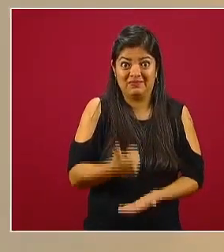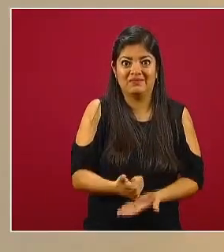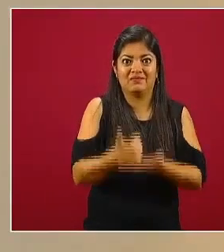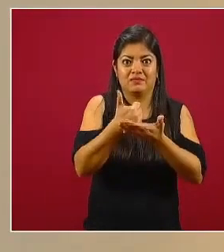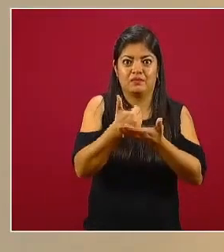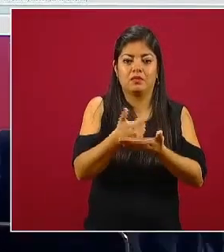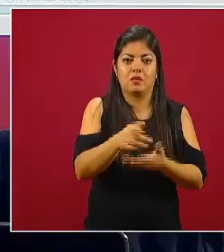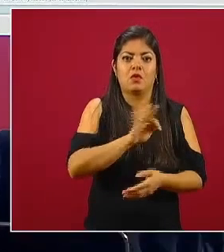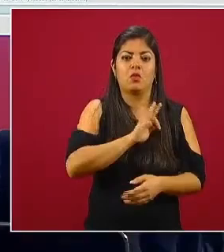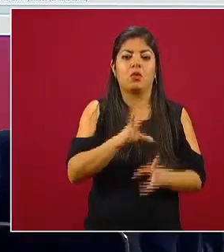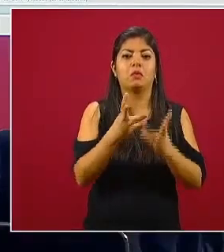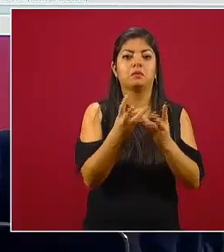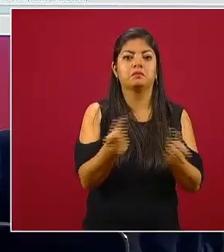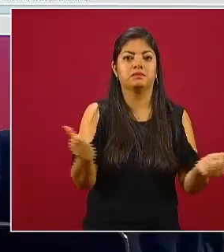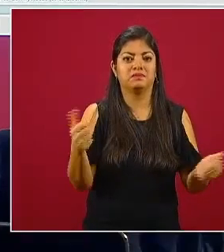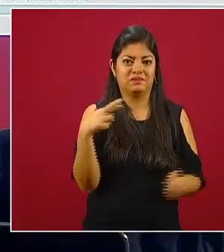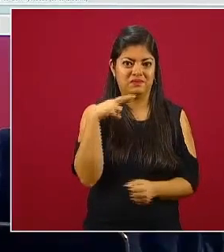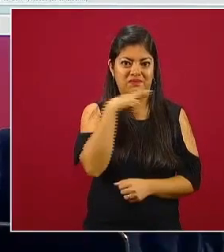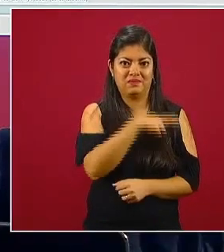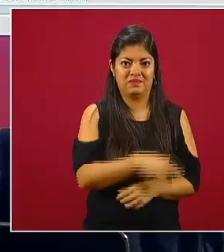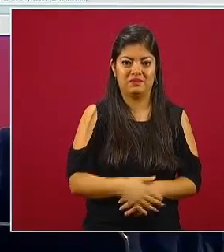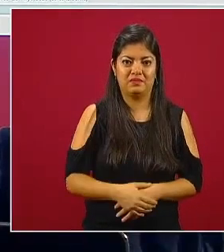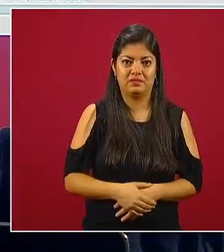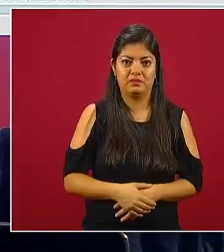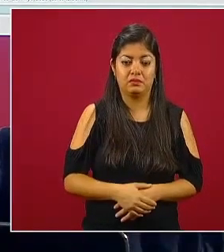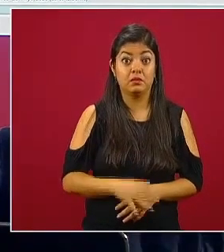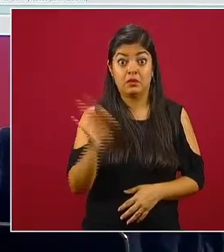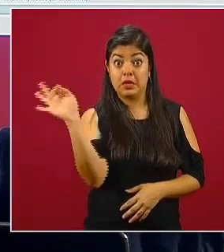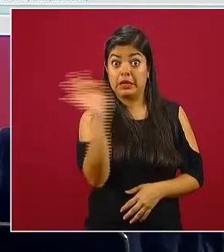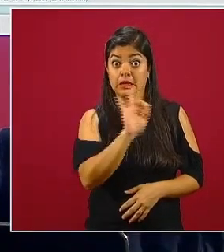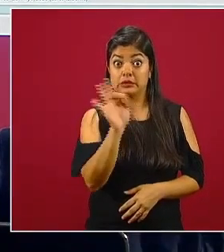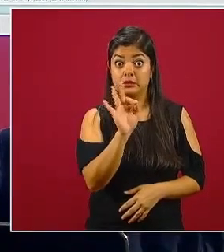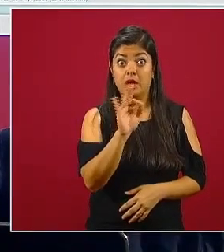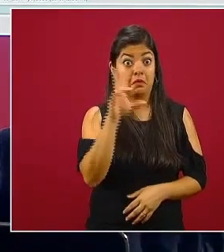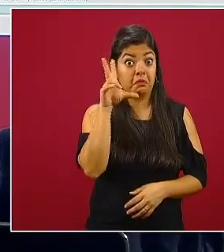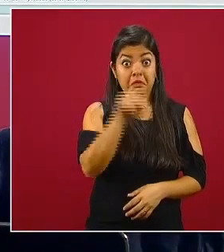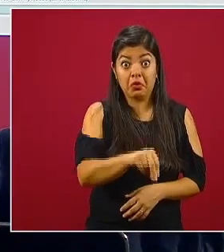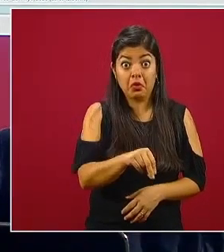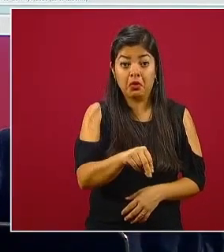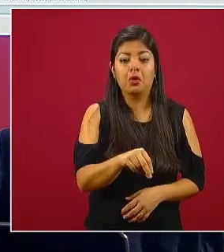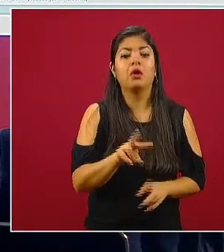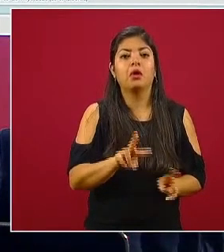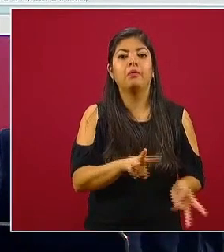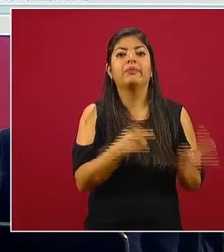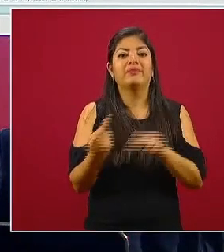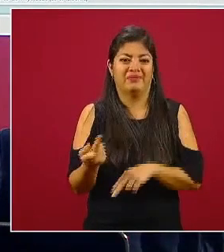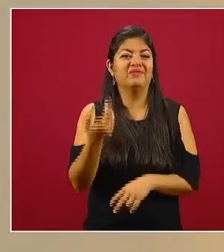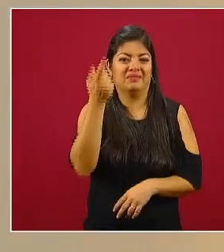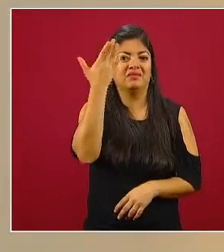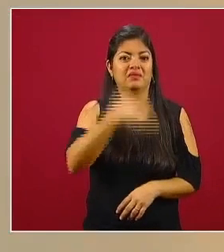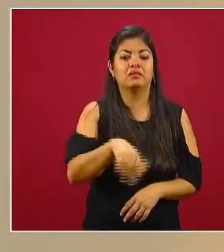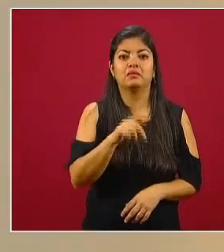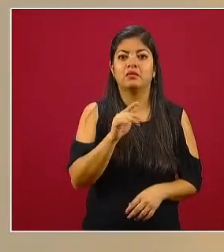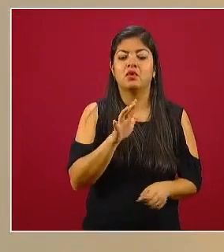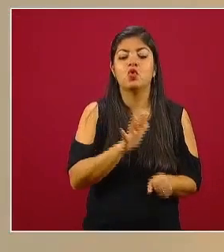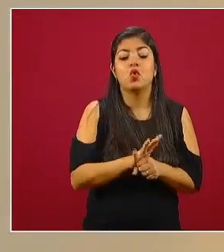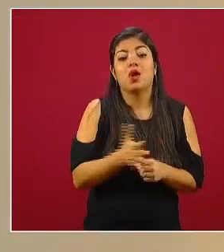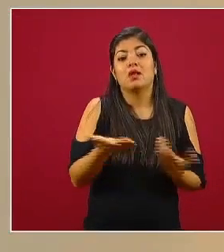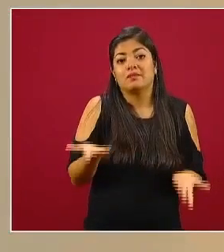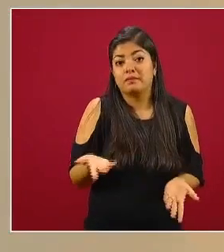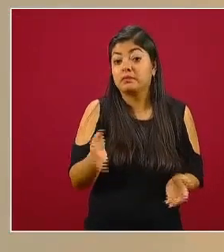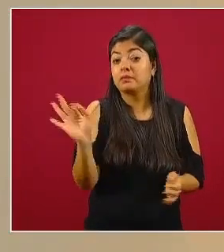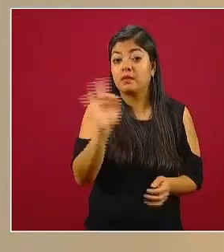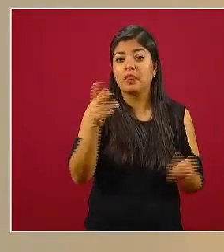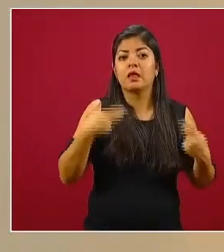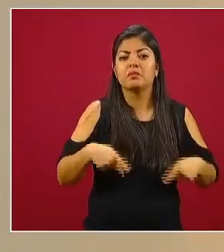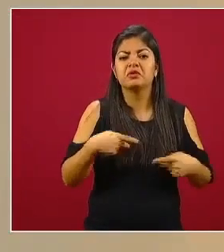las posibilidades de recuperación. Contrario a lo que puede estar ocurriendo, desde luego la situación más desafortunada es que la